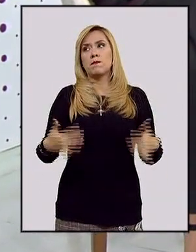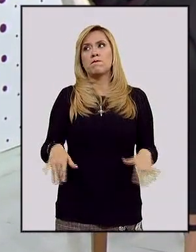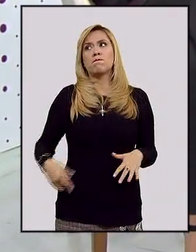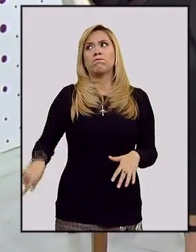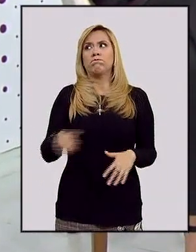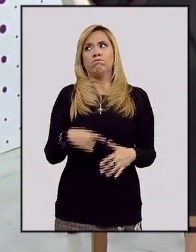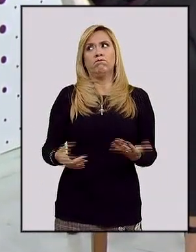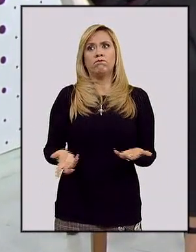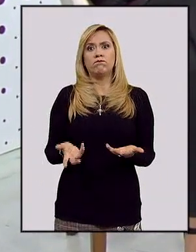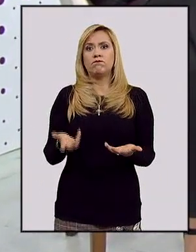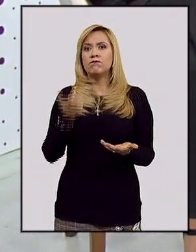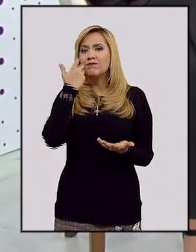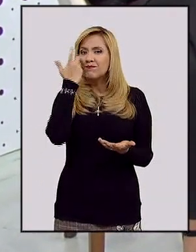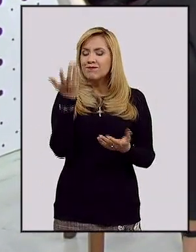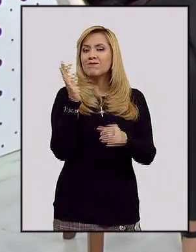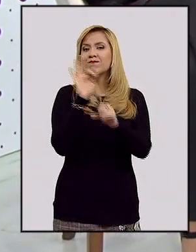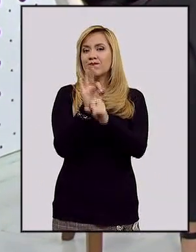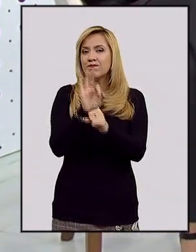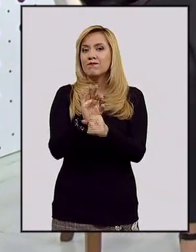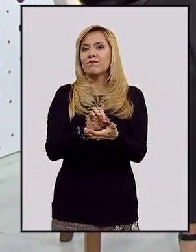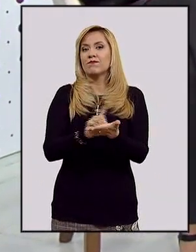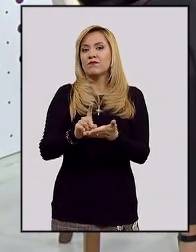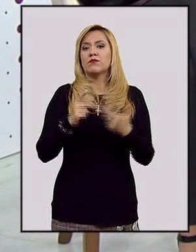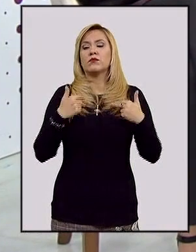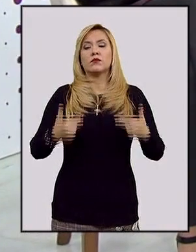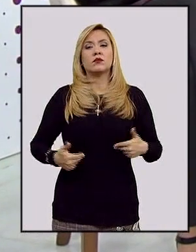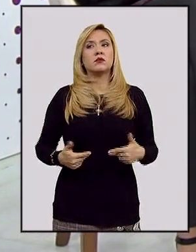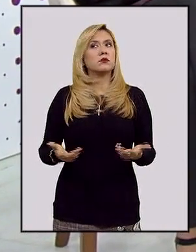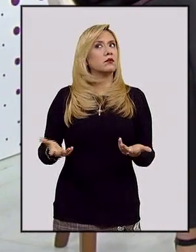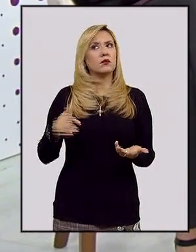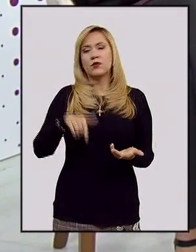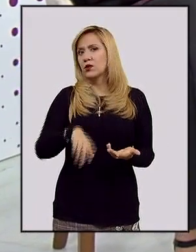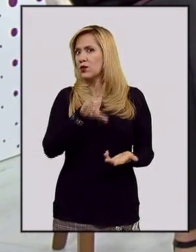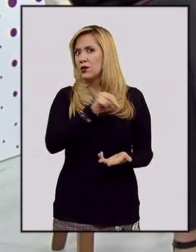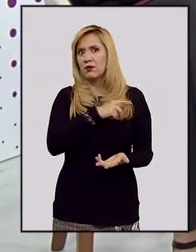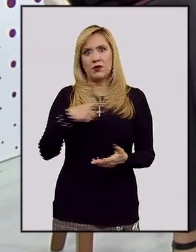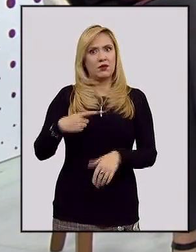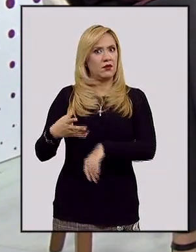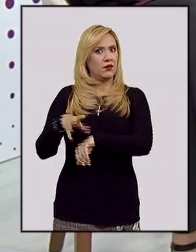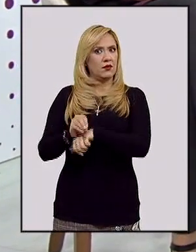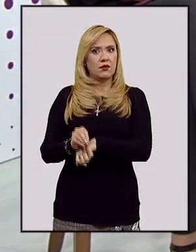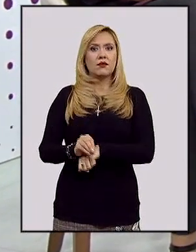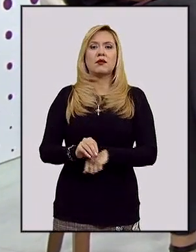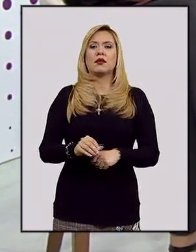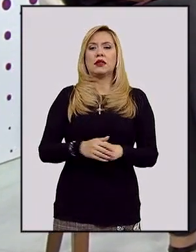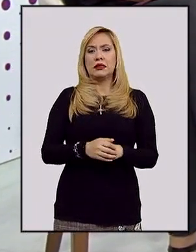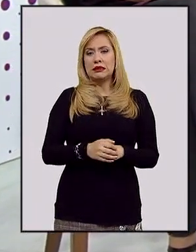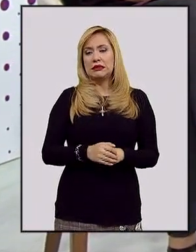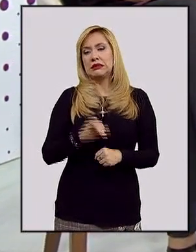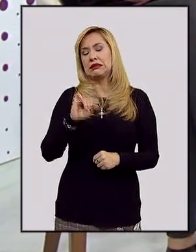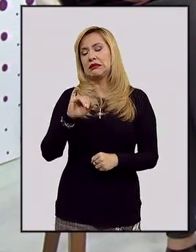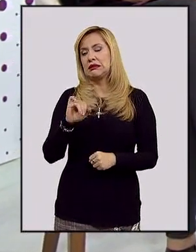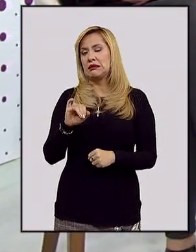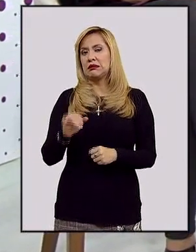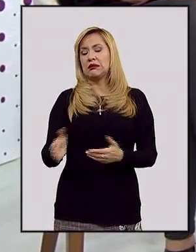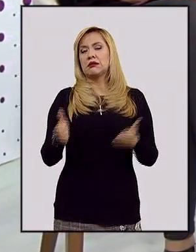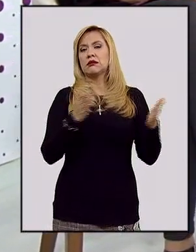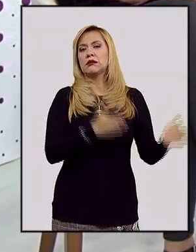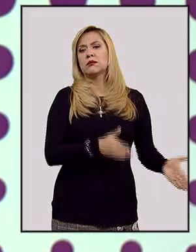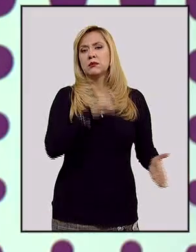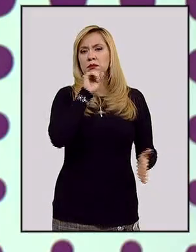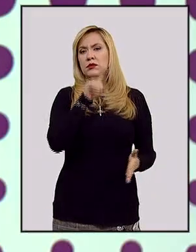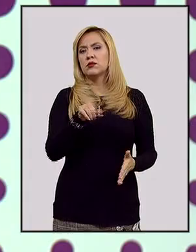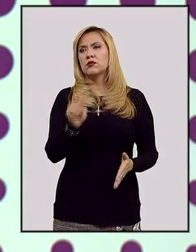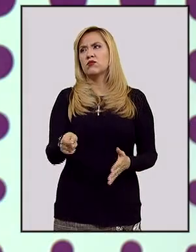que quiere proteger los derechos humanos es algo que no podemos permitir. No, por supuesto, y que además pasa un poco, yo creo, también